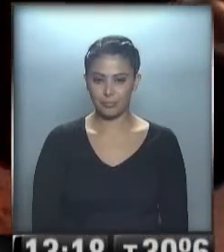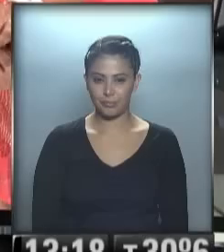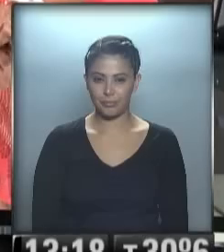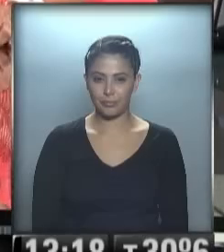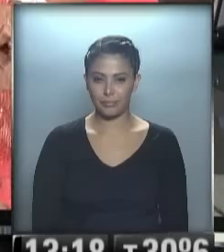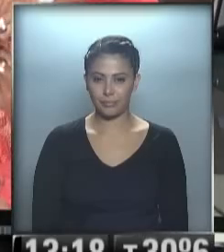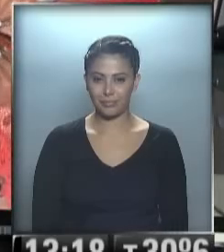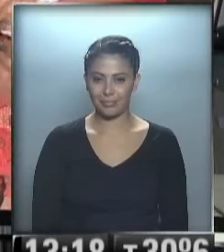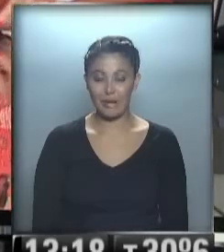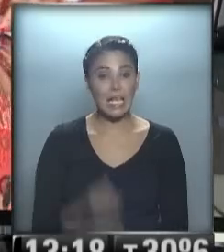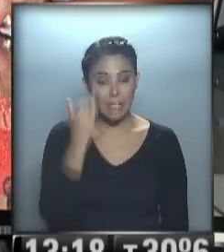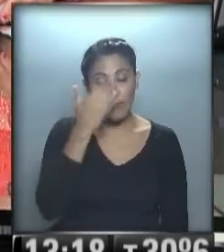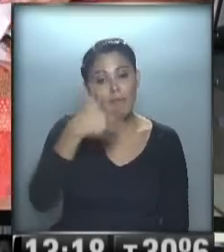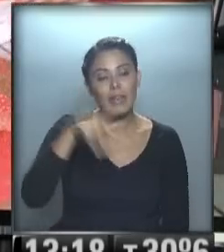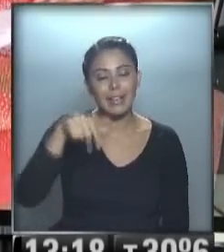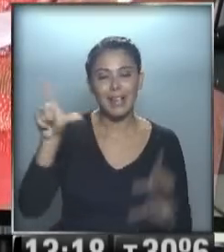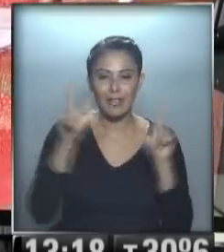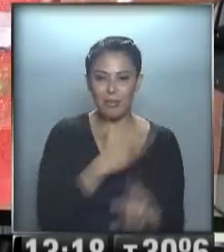creyendo Bueno ya lo veremos eh aquí en la televisión pública